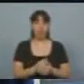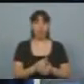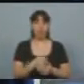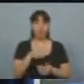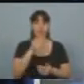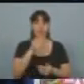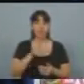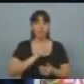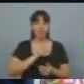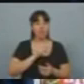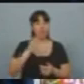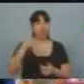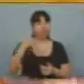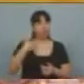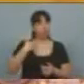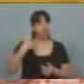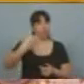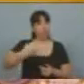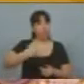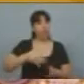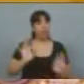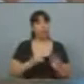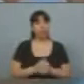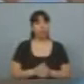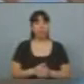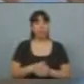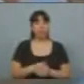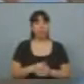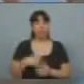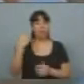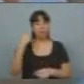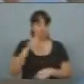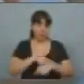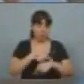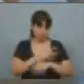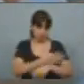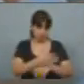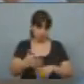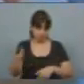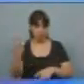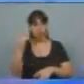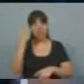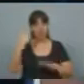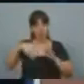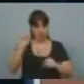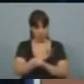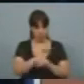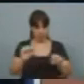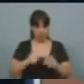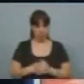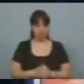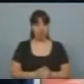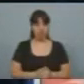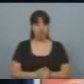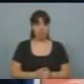es inobjetable. ¡No! ¡No! ¡No! ¡No hablé! Es cuestión de tiempo de que la información se termine corroborando. Lo mismo dijo Silvia Mercado el otro